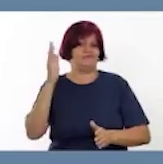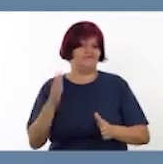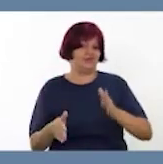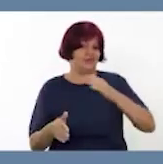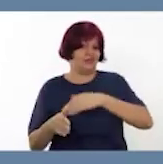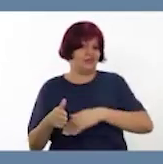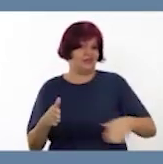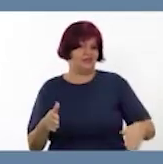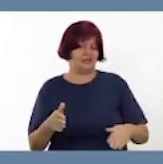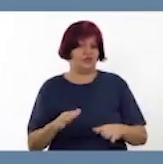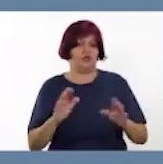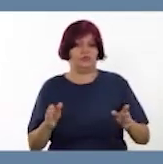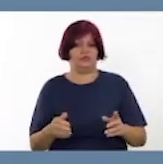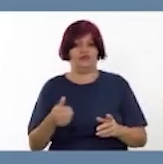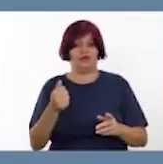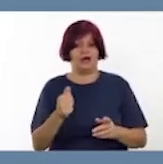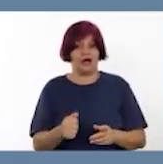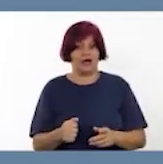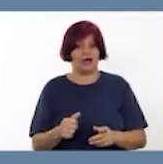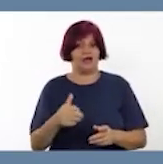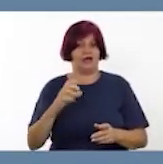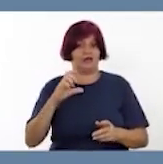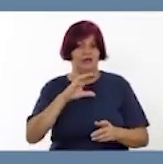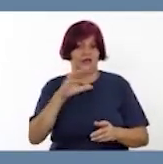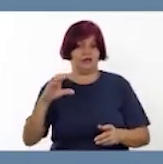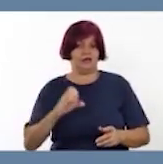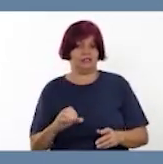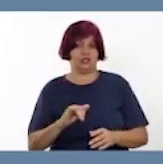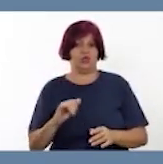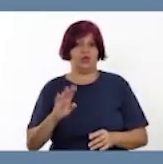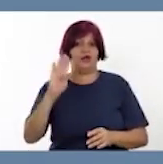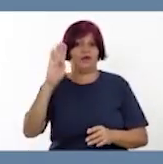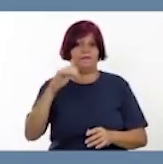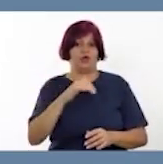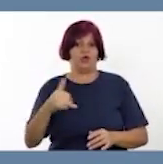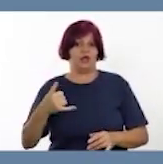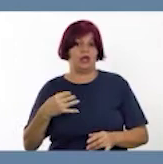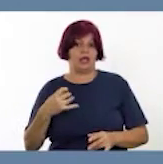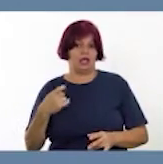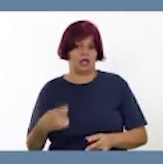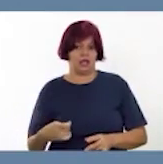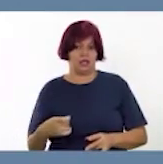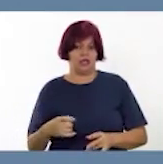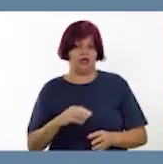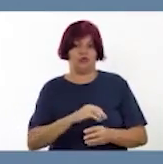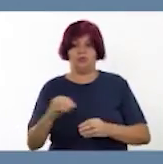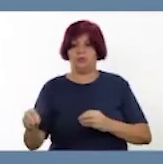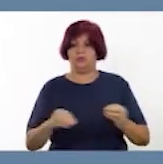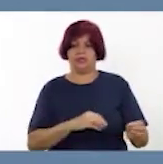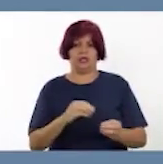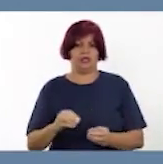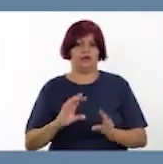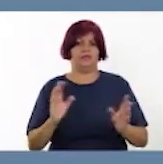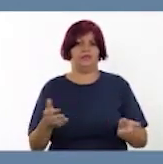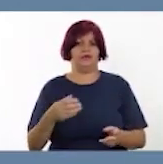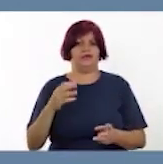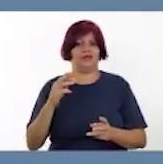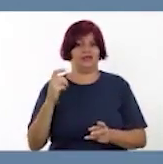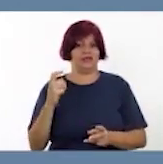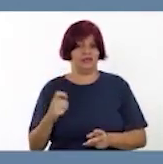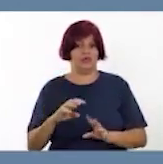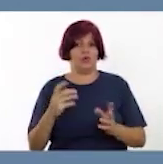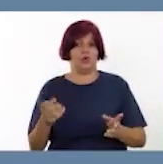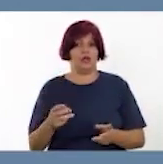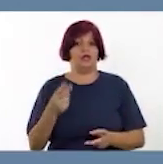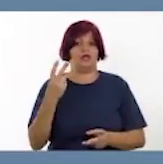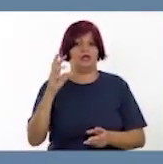proporción A es a C como B es a X, que cuando se despeja por los valores correspondientes, el valor de X es igual a 30 y el